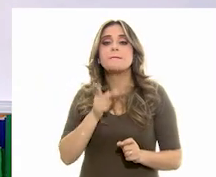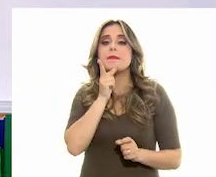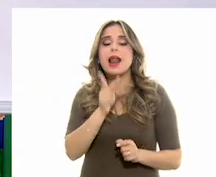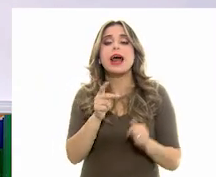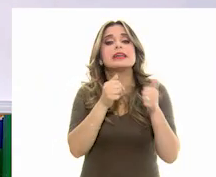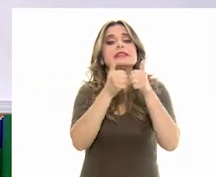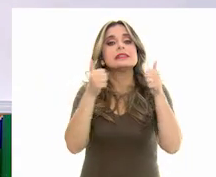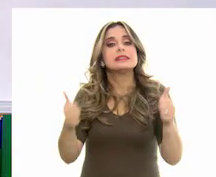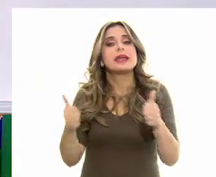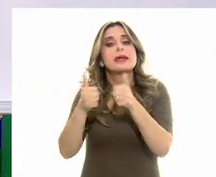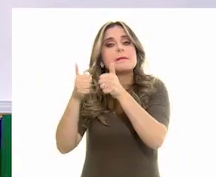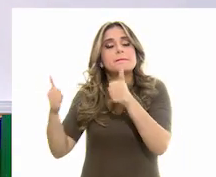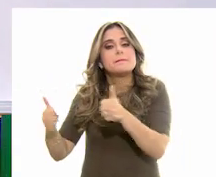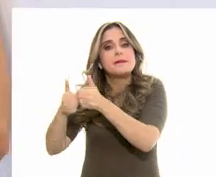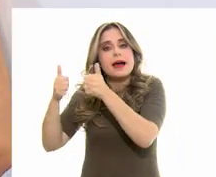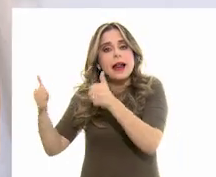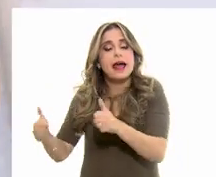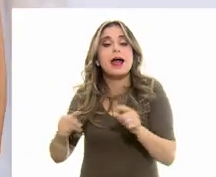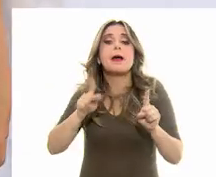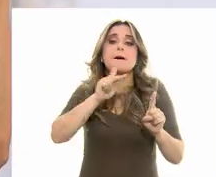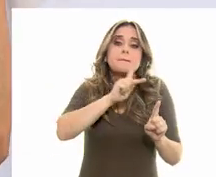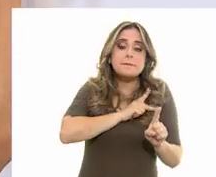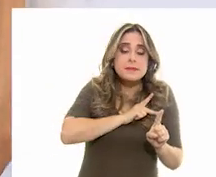infografía. Hay que dejar un espacio.